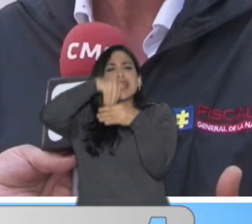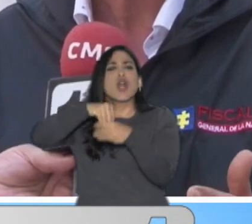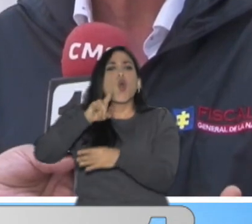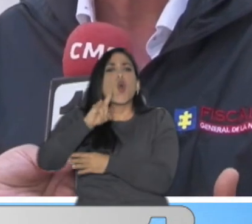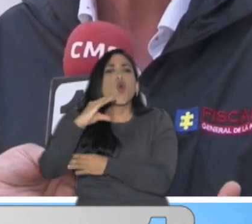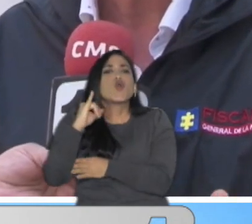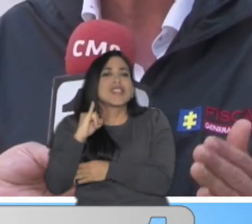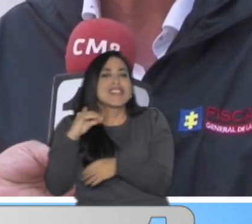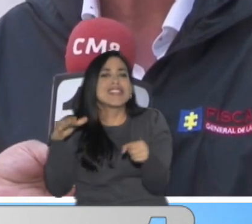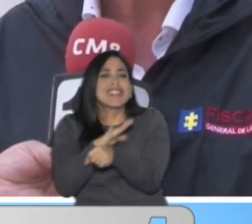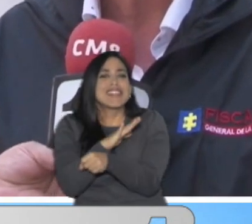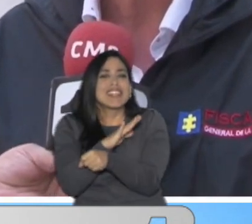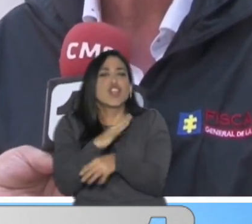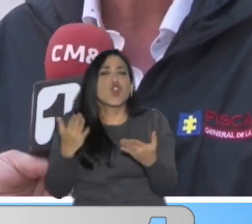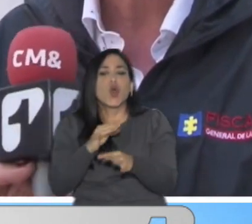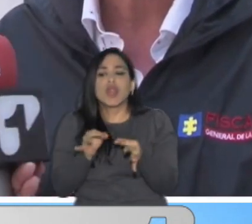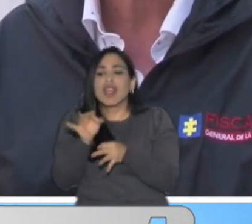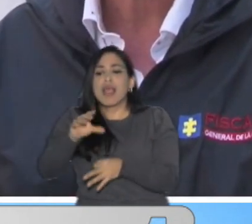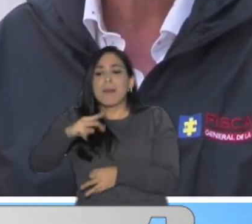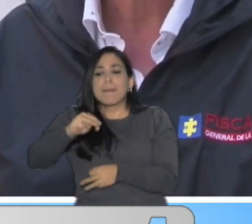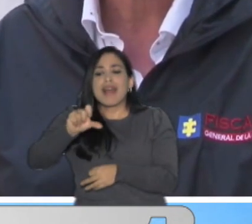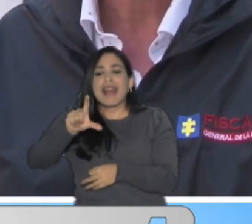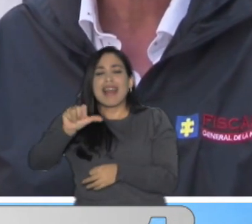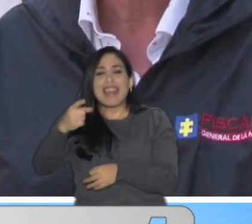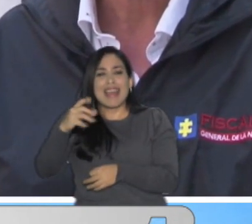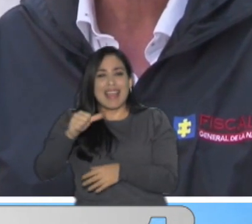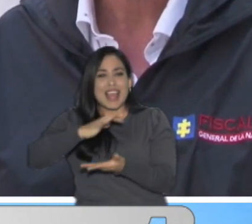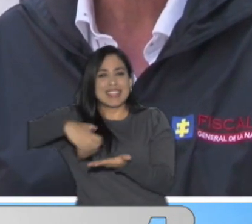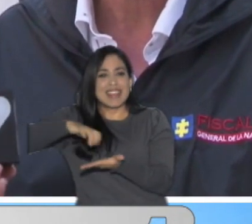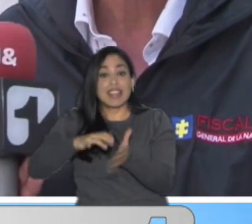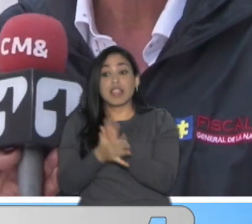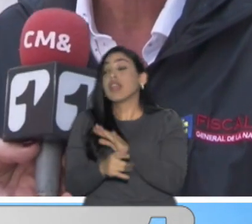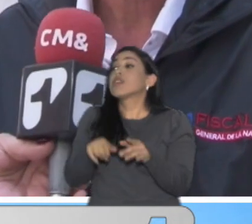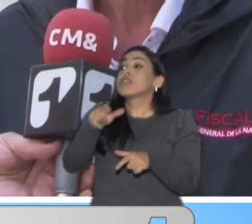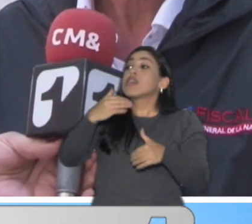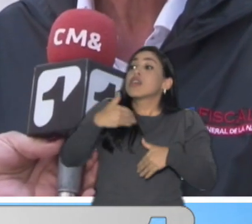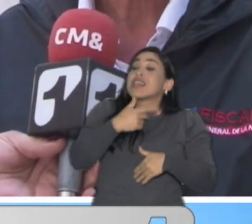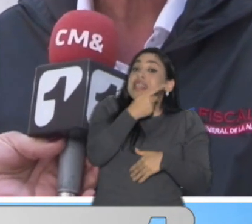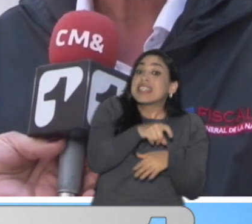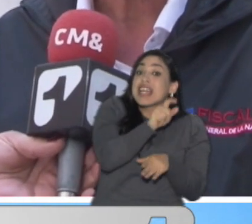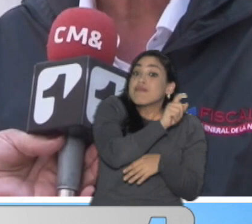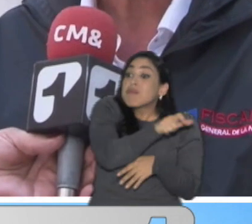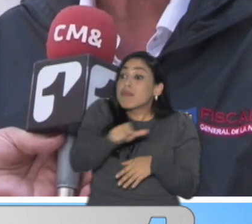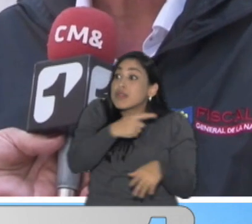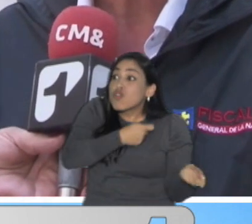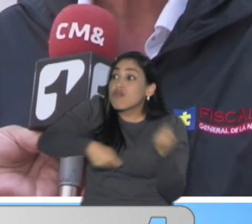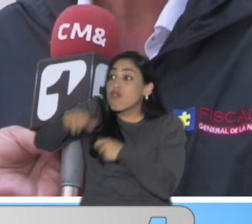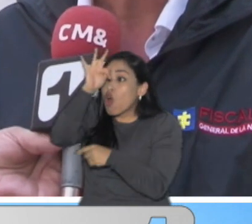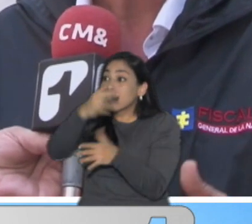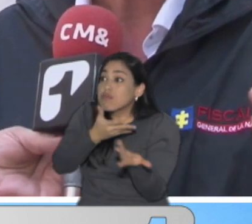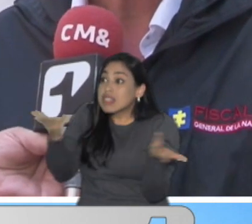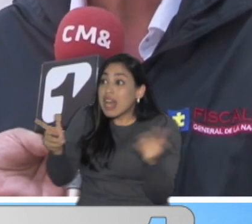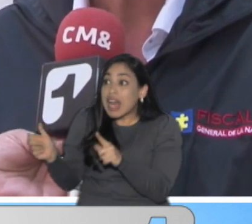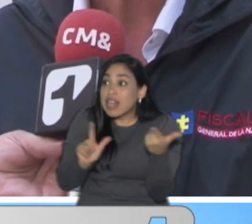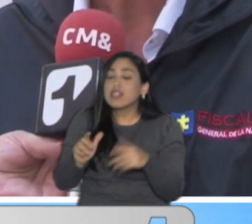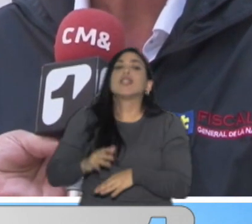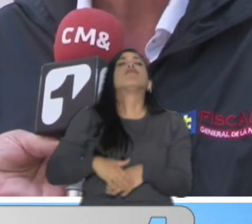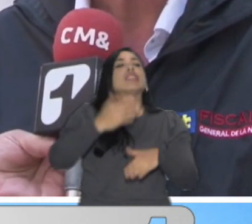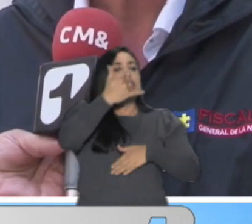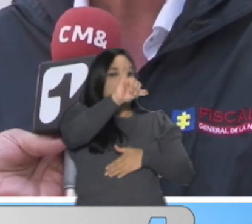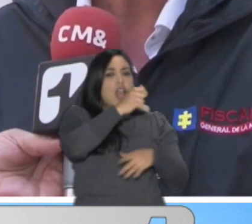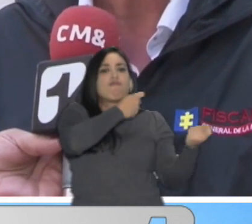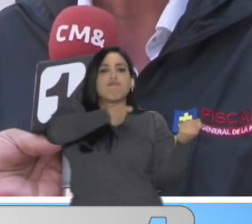intensivos en la unidad de Málaga. ¿Las víctimas ya fueron todas trasladadas acá, ¿no? Sí, ya fueron trasladadas y ya inició